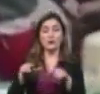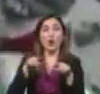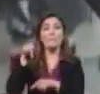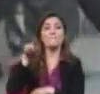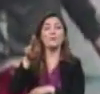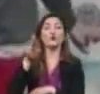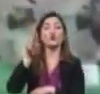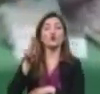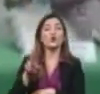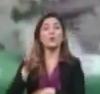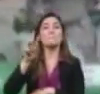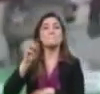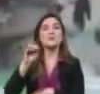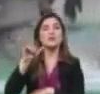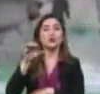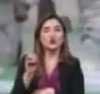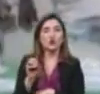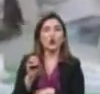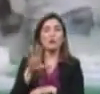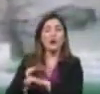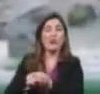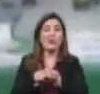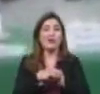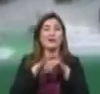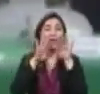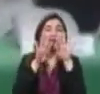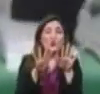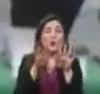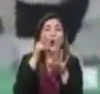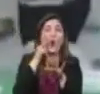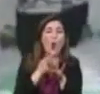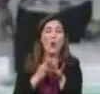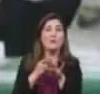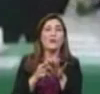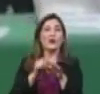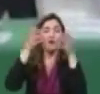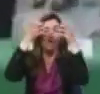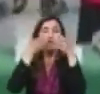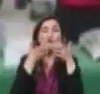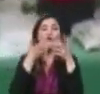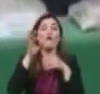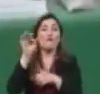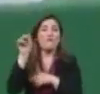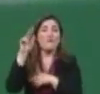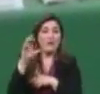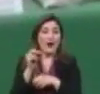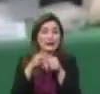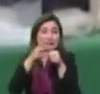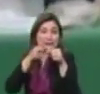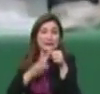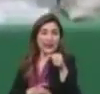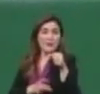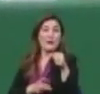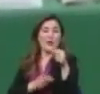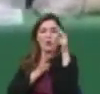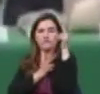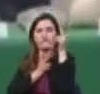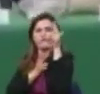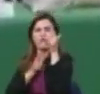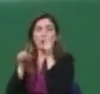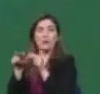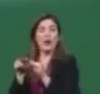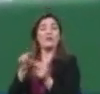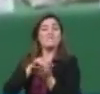la policía logra capturar a 9 hombres entre disidentes de las FARC y miembros de las CONSTRU dedicados a